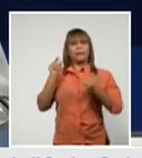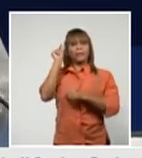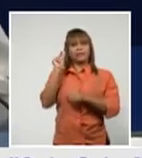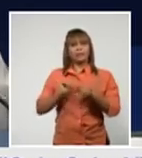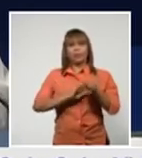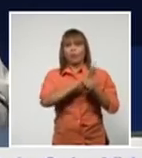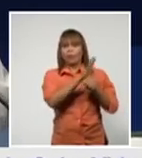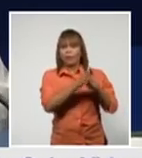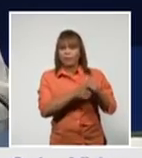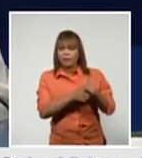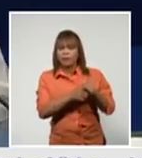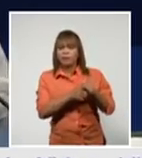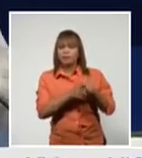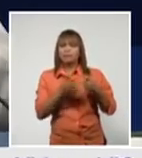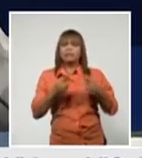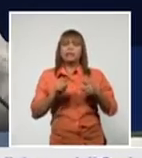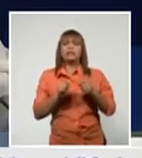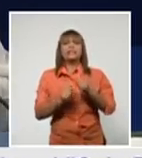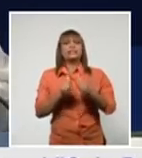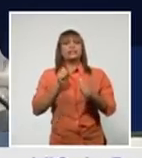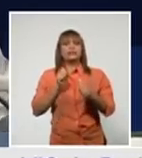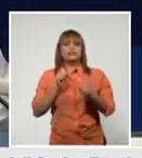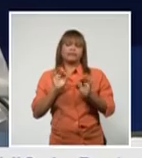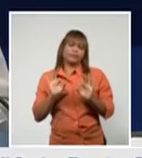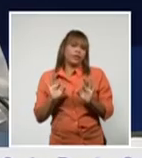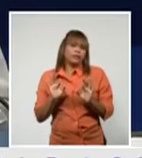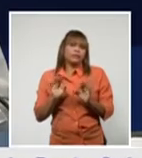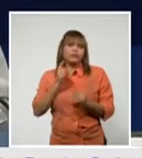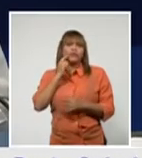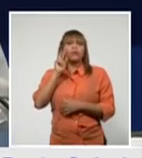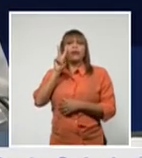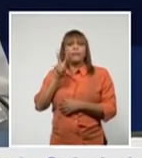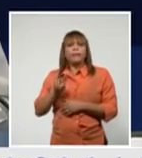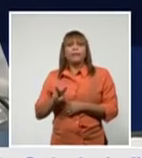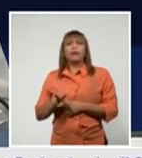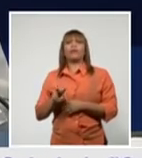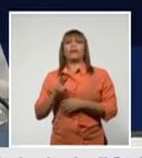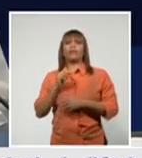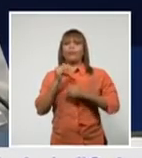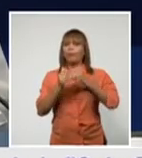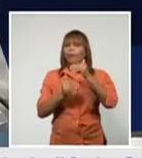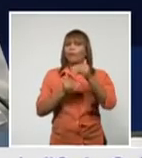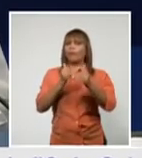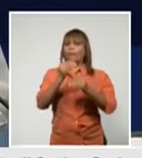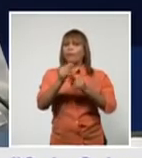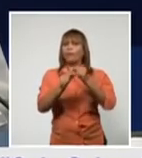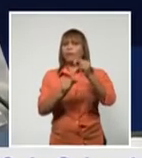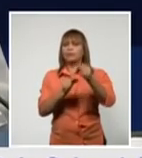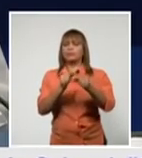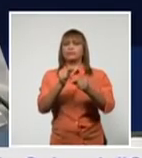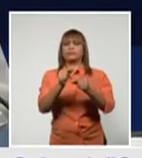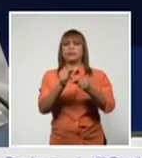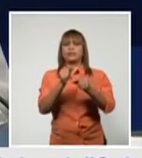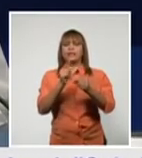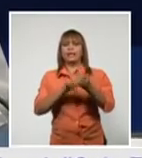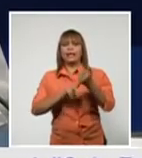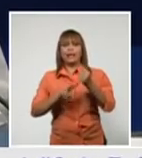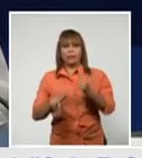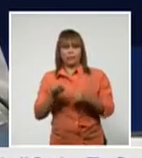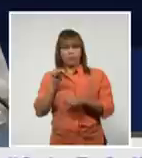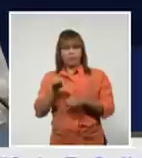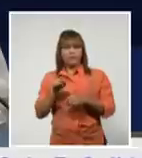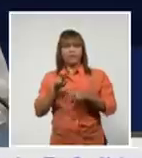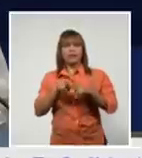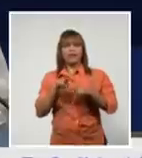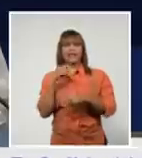entonces después vamos a echar para atrás. Bueno, eso se evalúa sistemáticamente en las provincias, nacionalmente, y